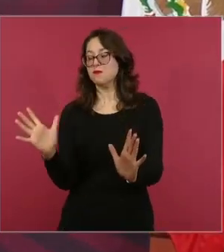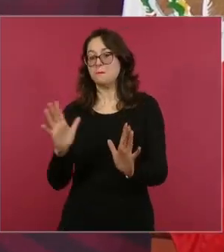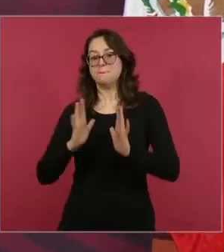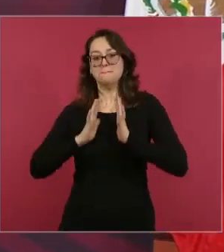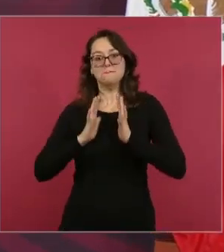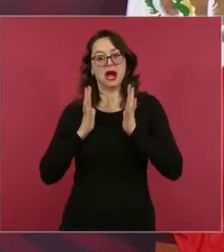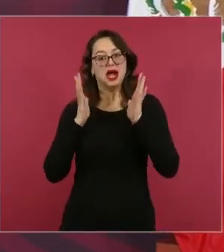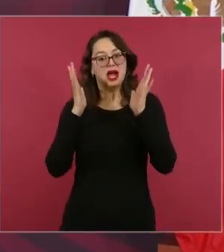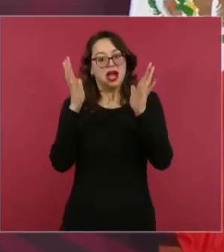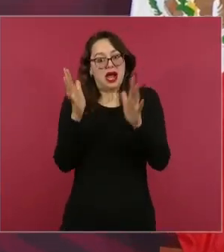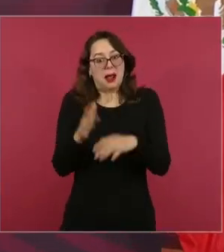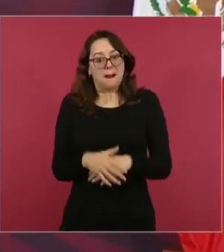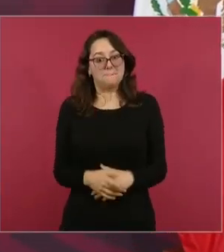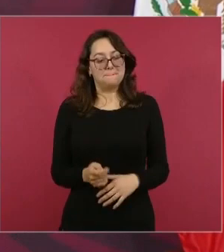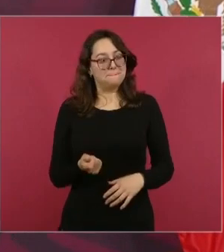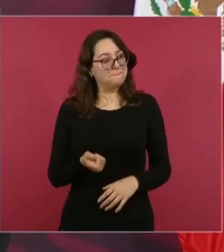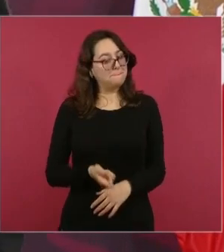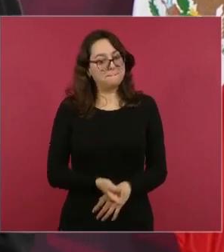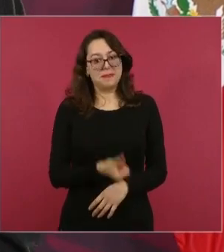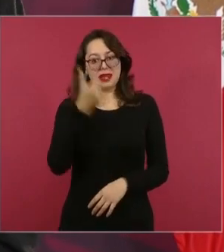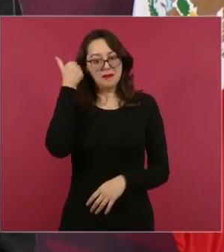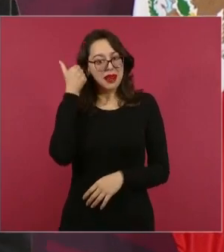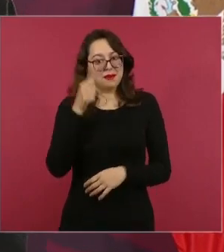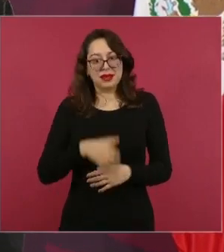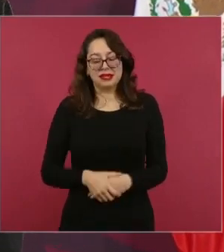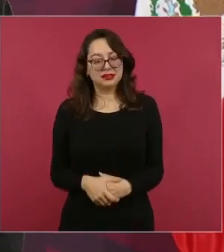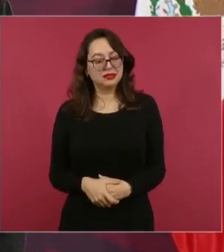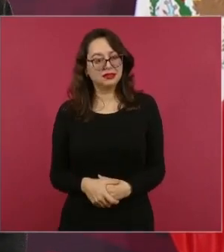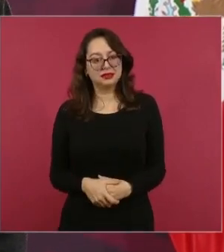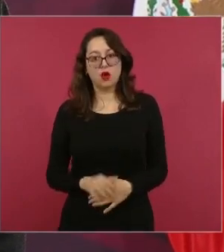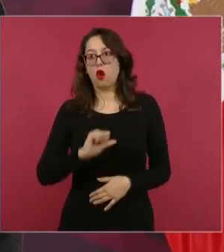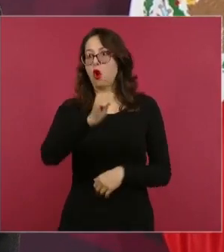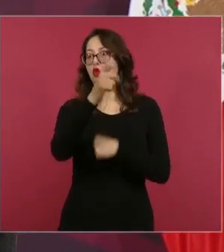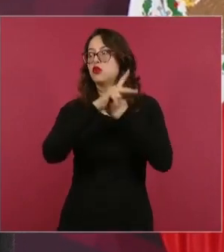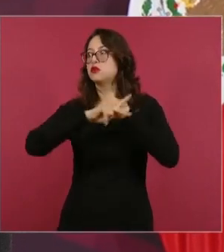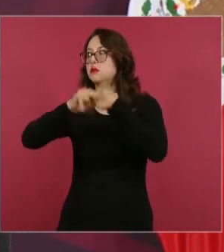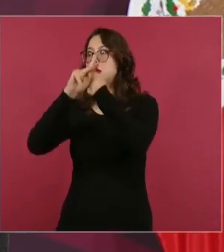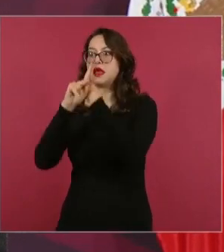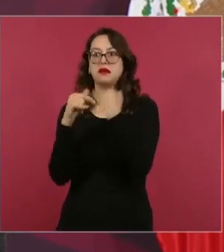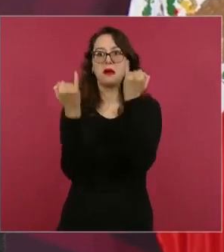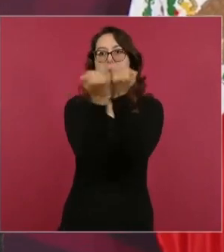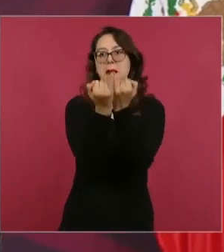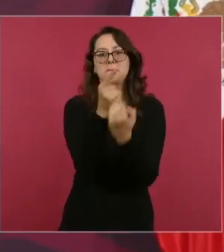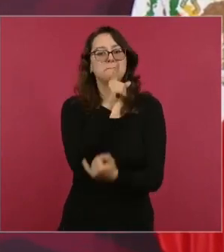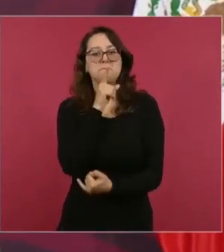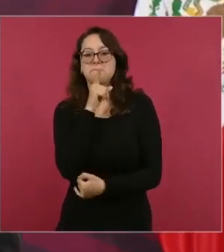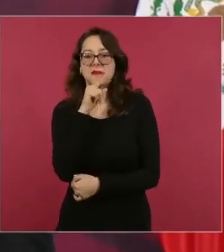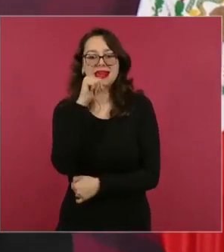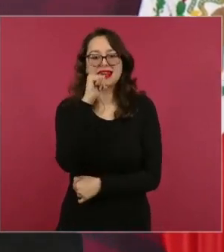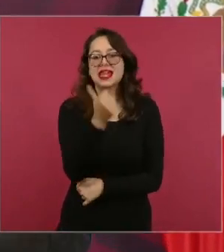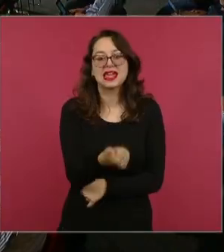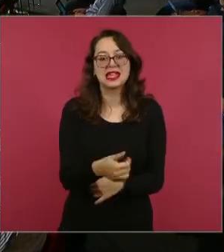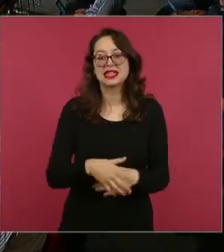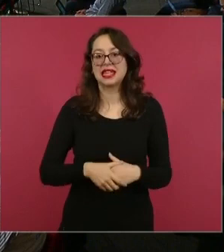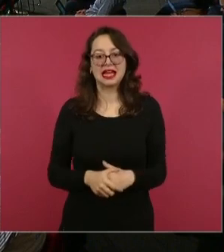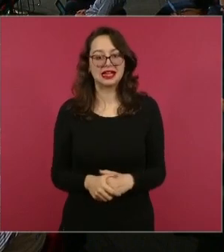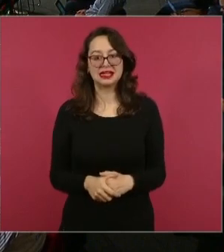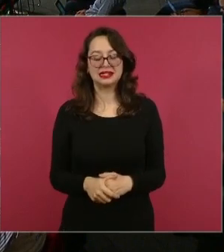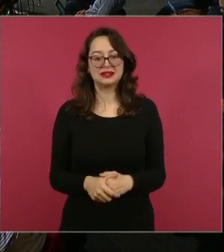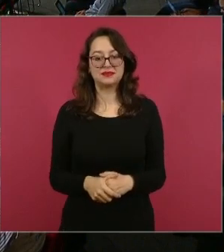sucede en otras partes del mundo porque sí hay